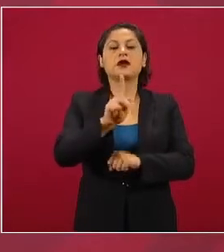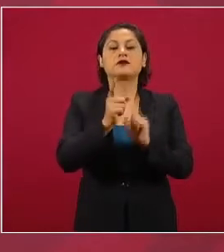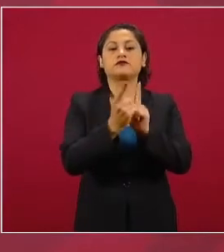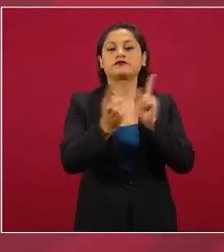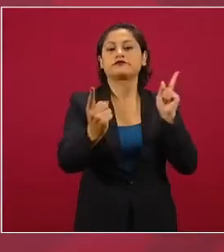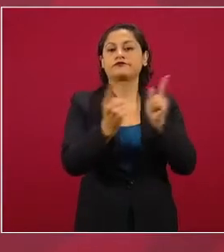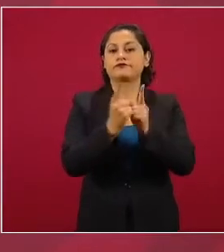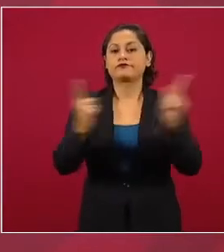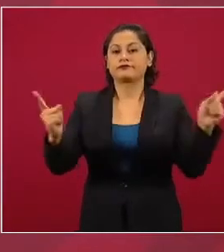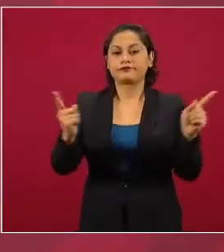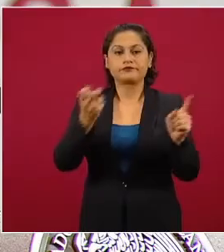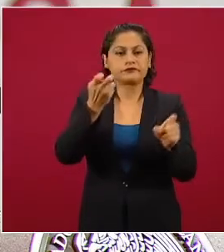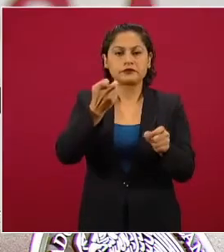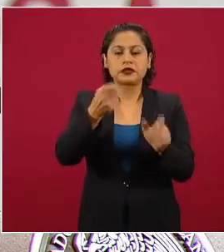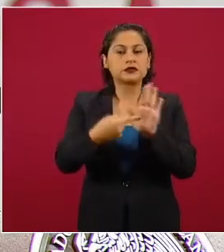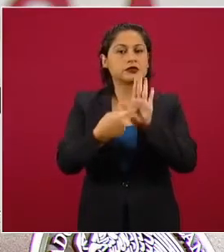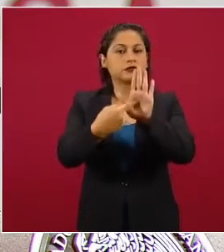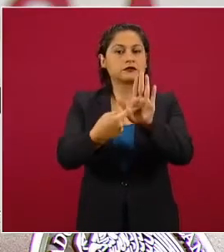pero